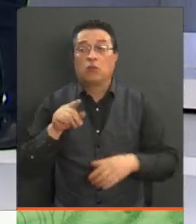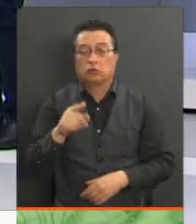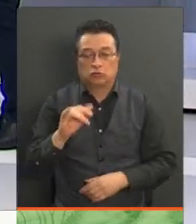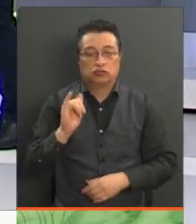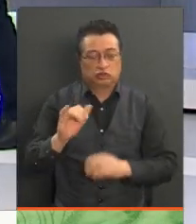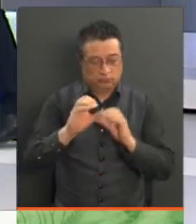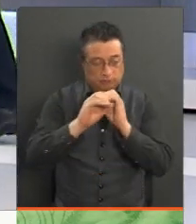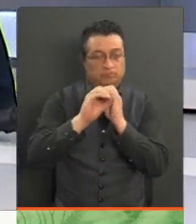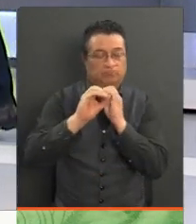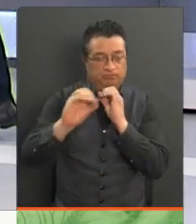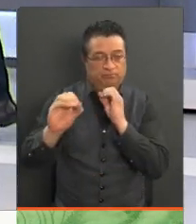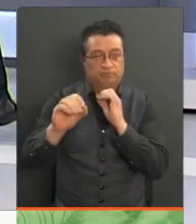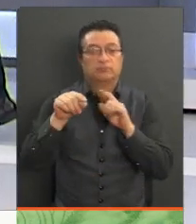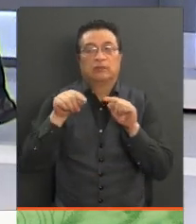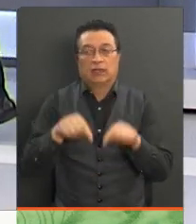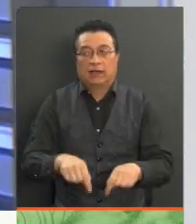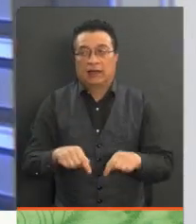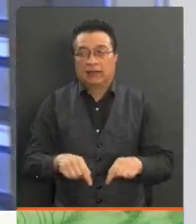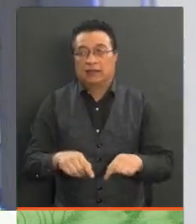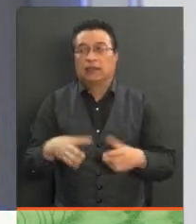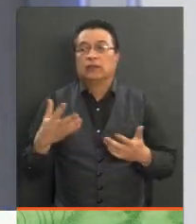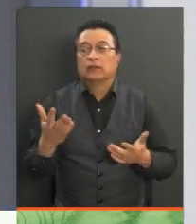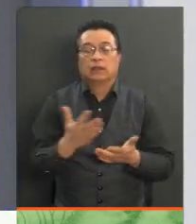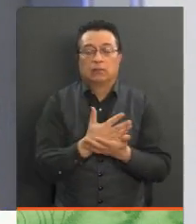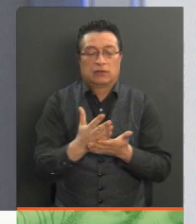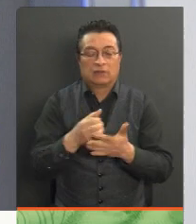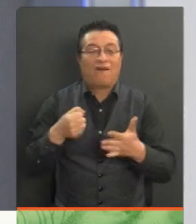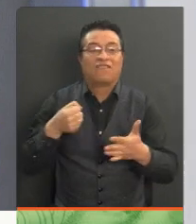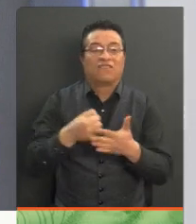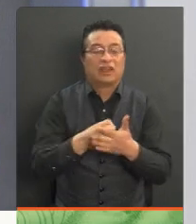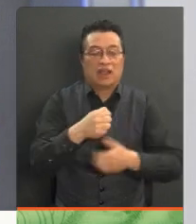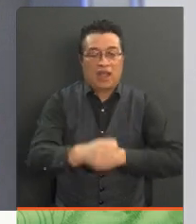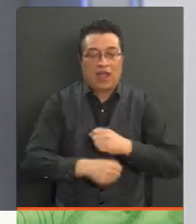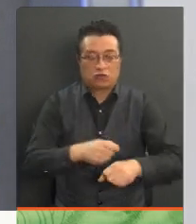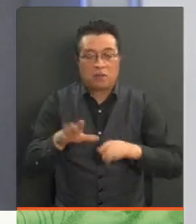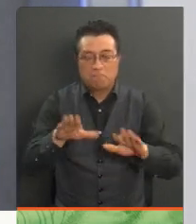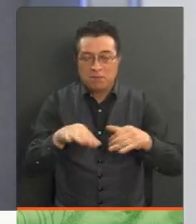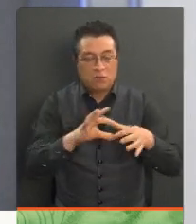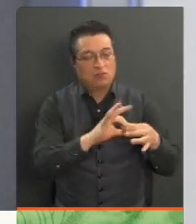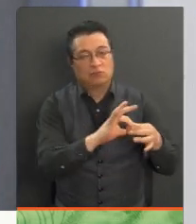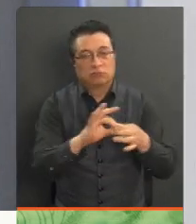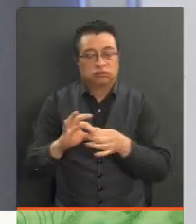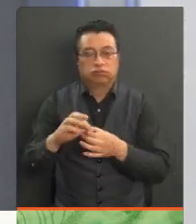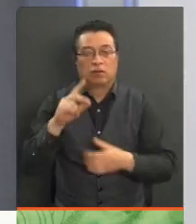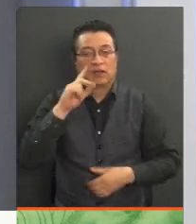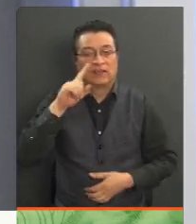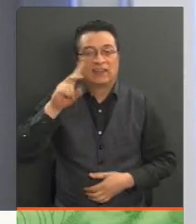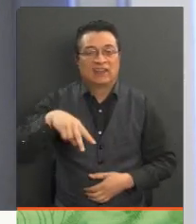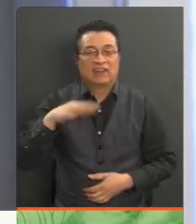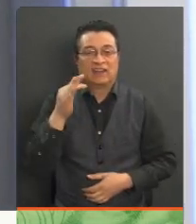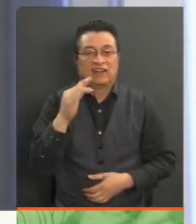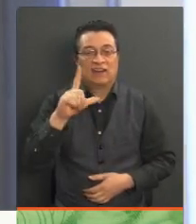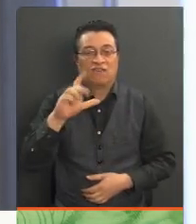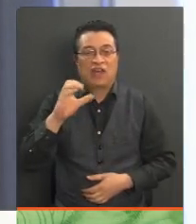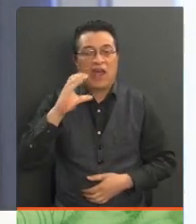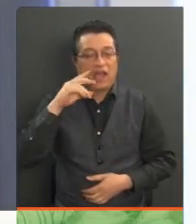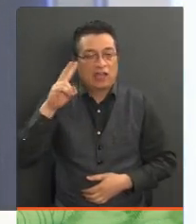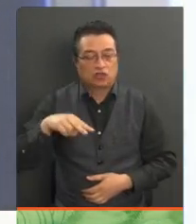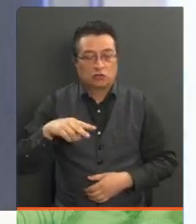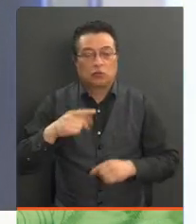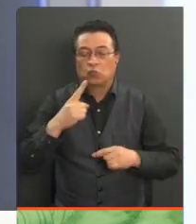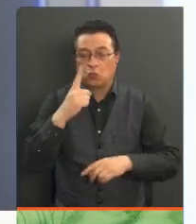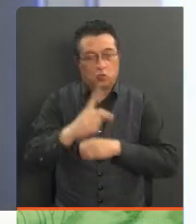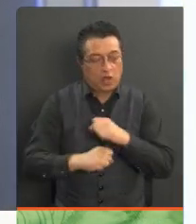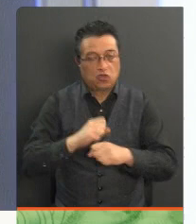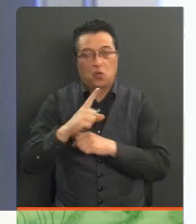hay hacia acá, lo que va a ocurrir hacia fin de año. Ya, lo mismo que ocurre con la inflación. Es una inflación promedio, no anualizada.